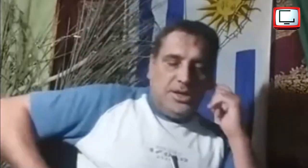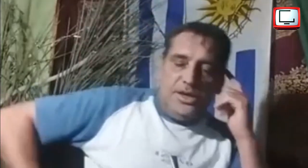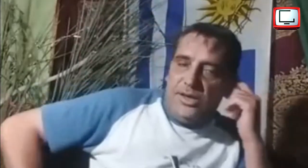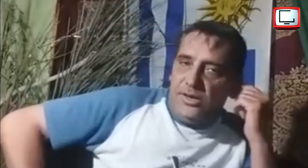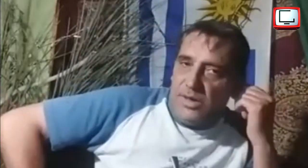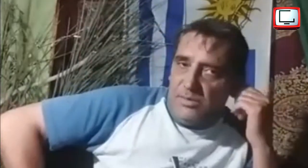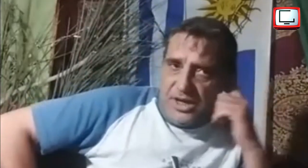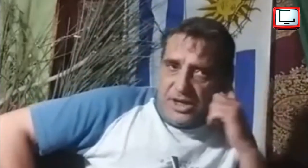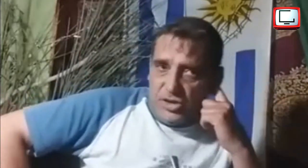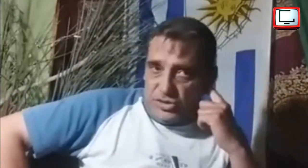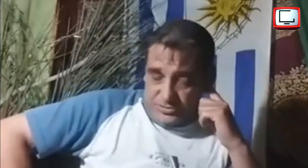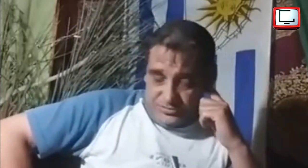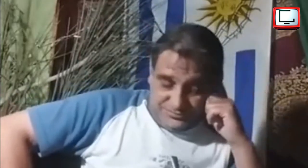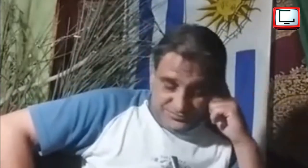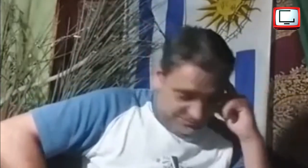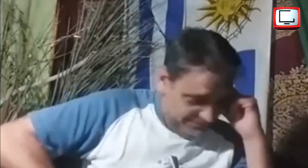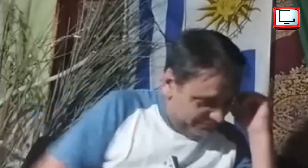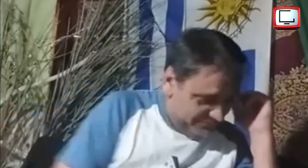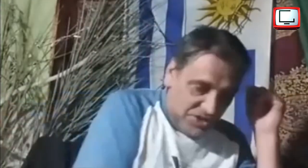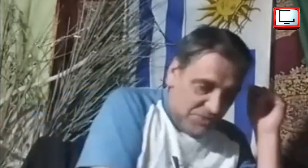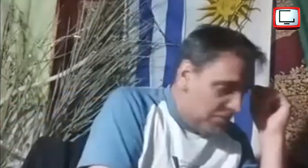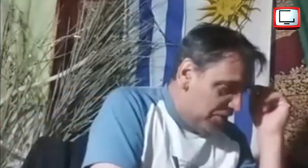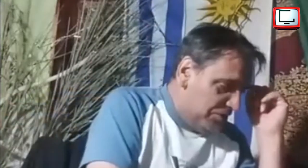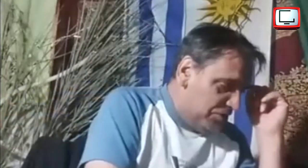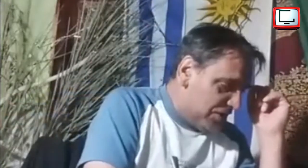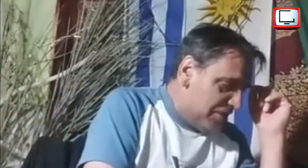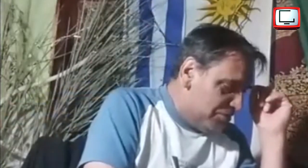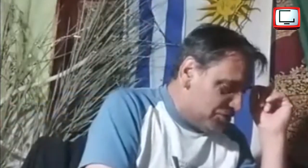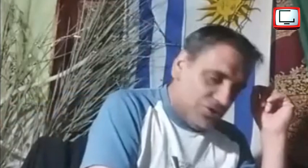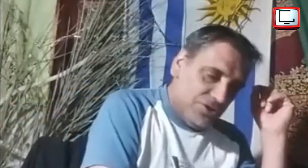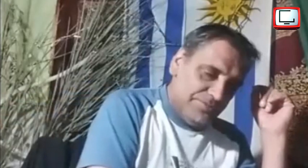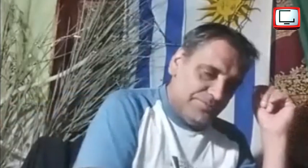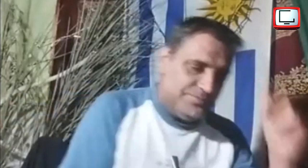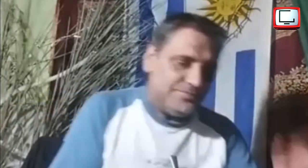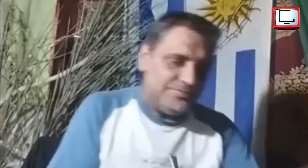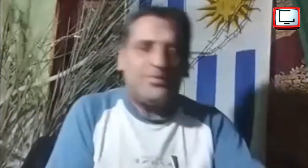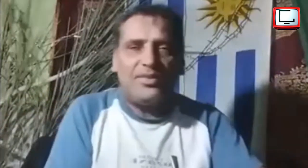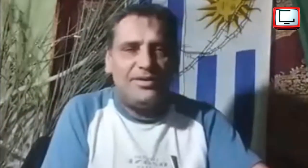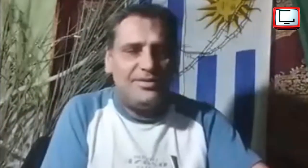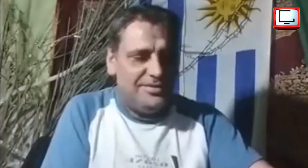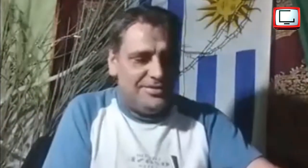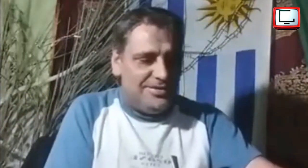y bienvenidos. Tema polémico traemos hoy.